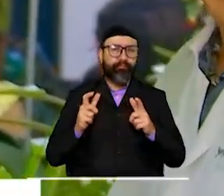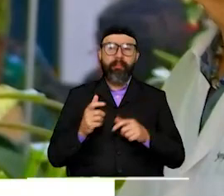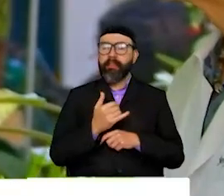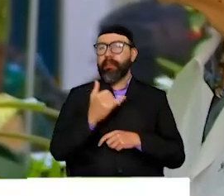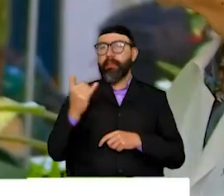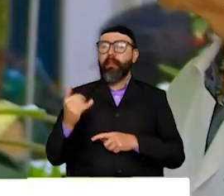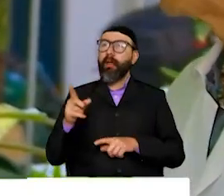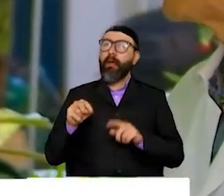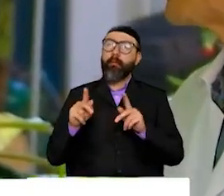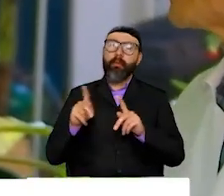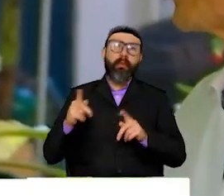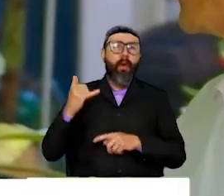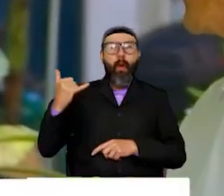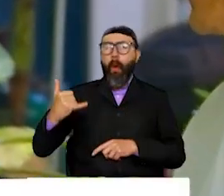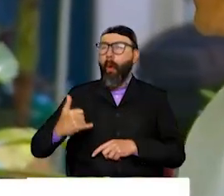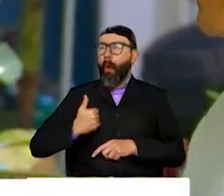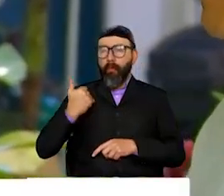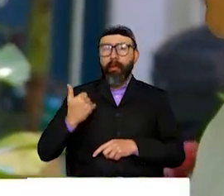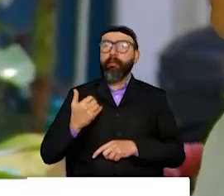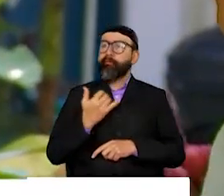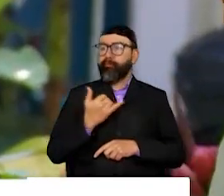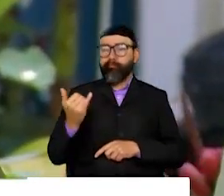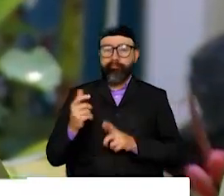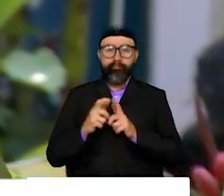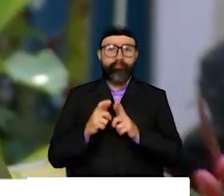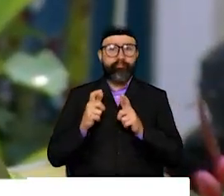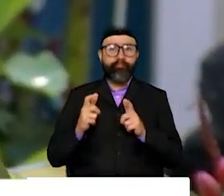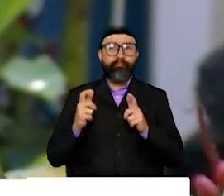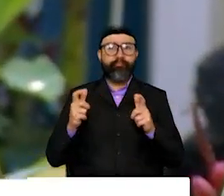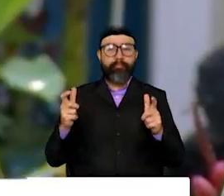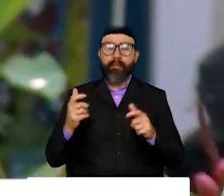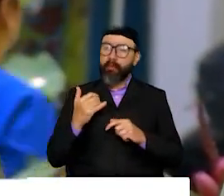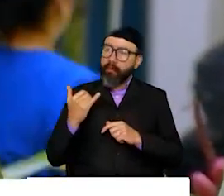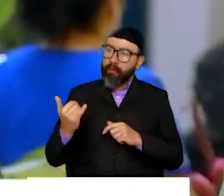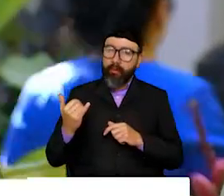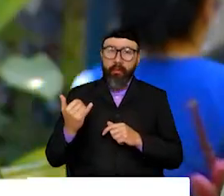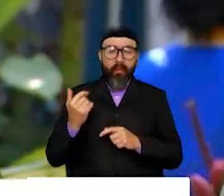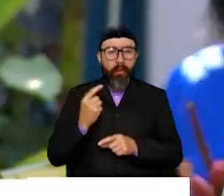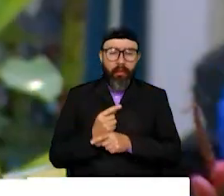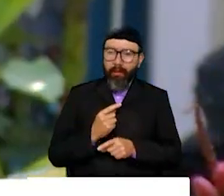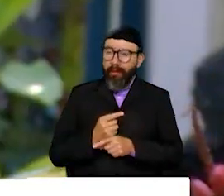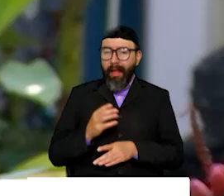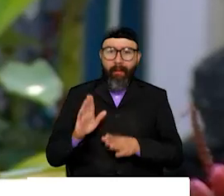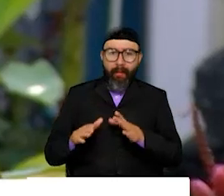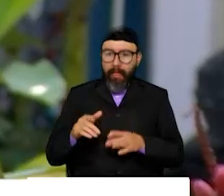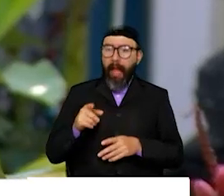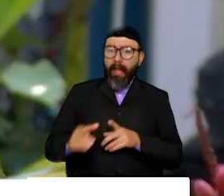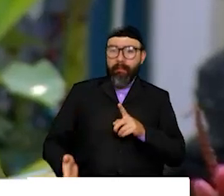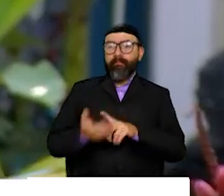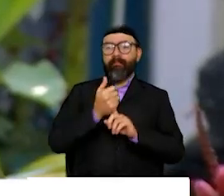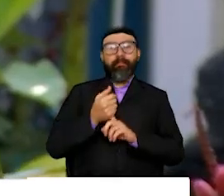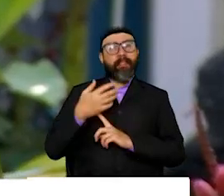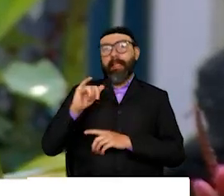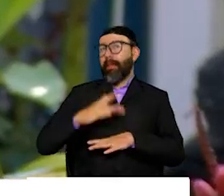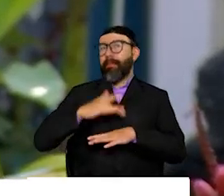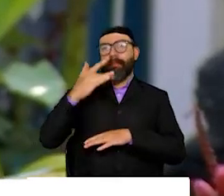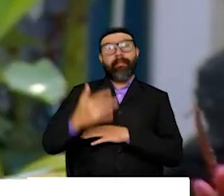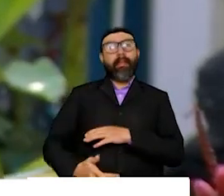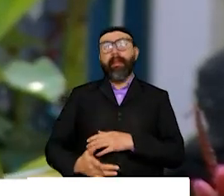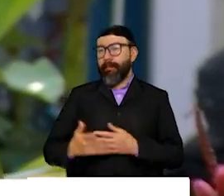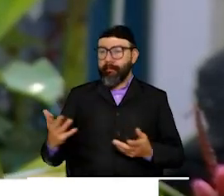muy jóvenes y pues que en realidad el diagnóstico se hace muy tardíamente. La verdad es